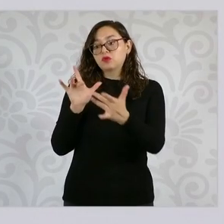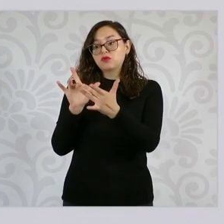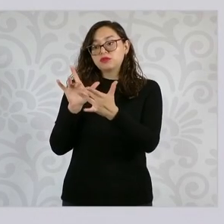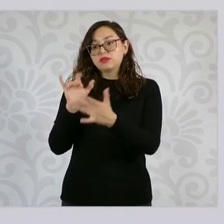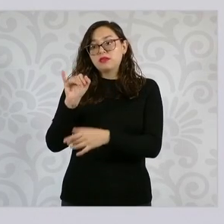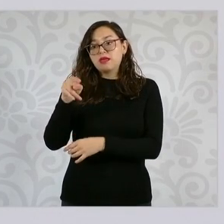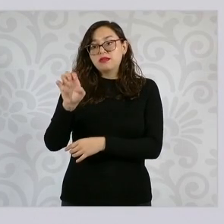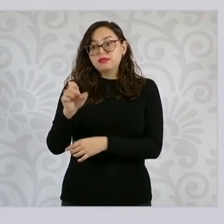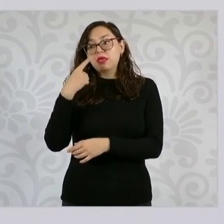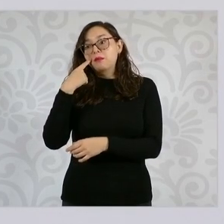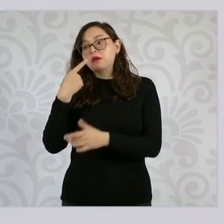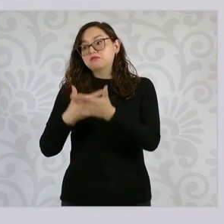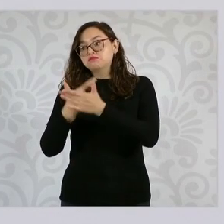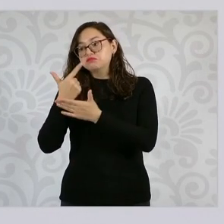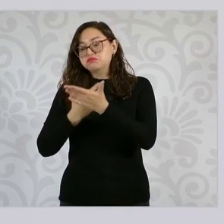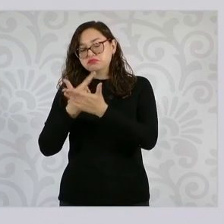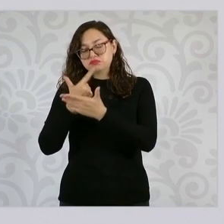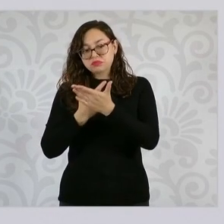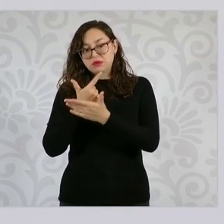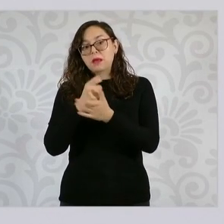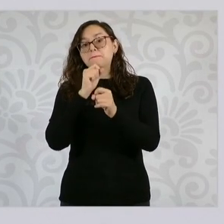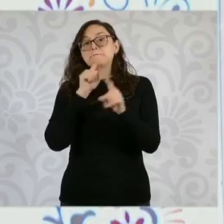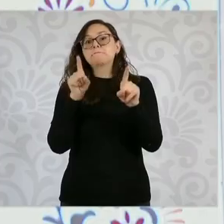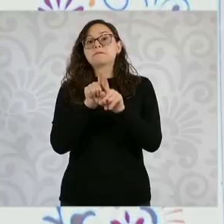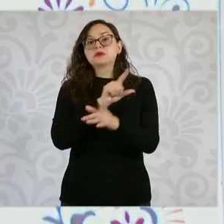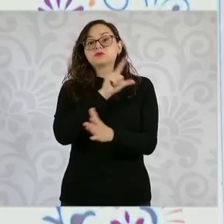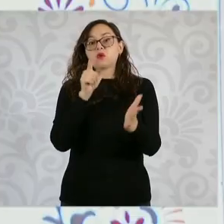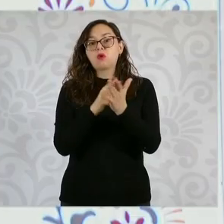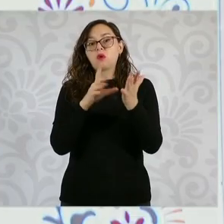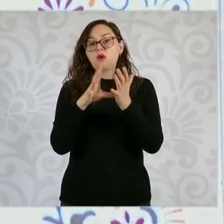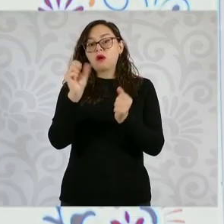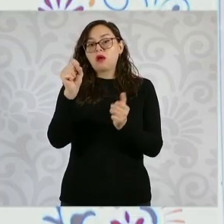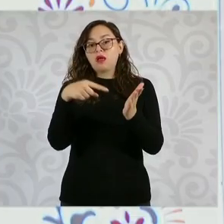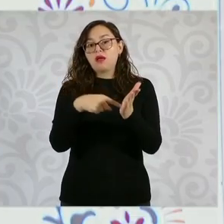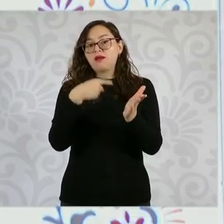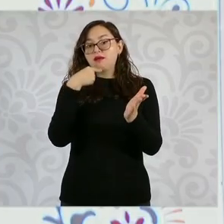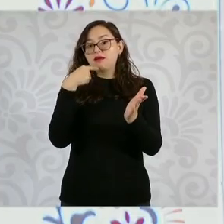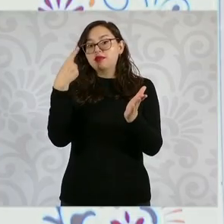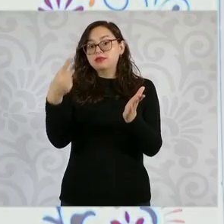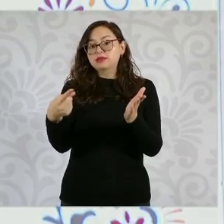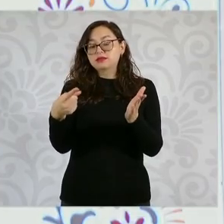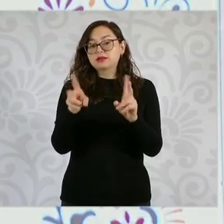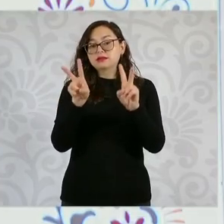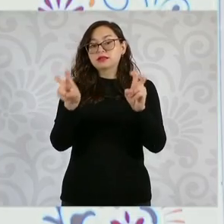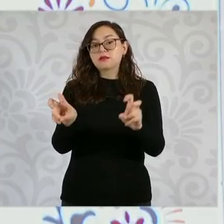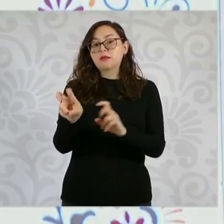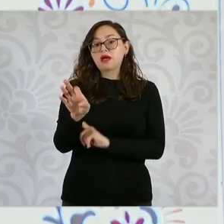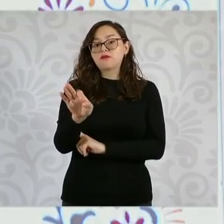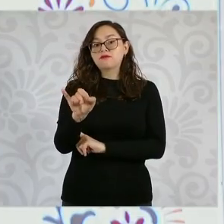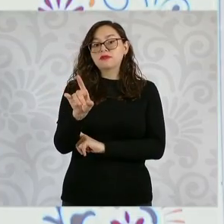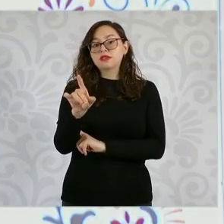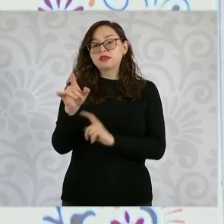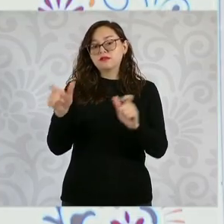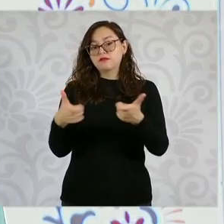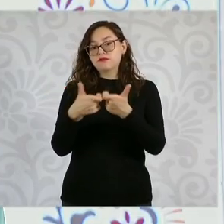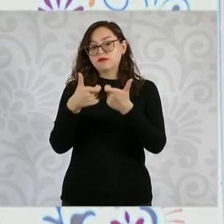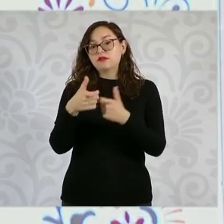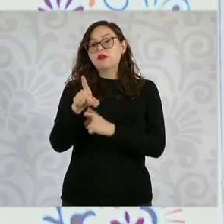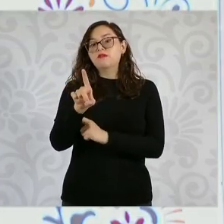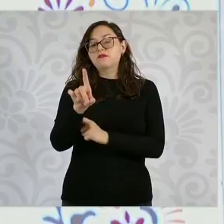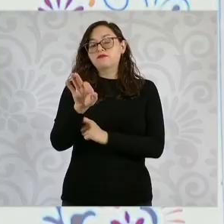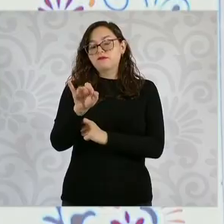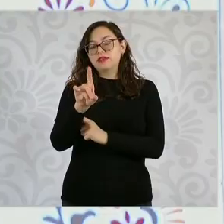el INE. También en la reforma dice… Recuerden lo de los fideicomisos, hoy tengo reunión con Secretaría de Hacienda,